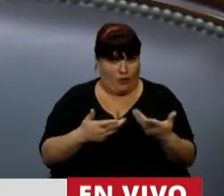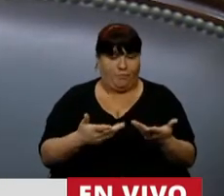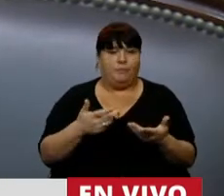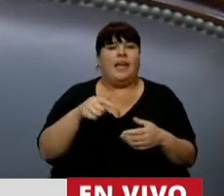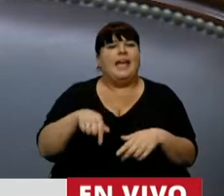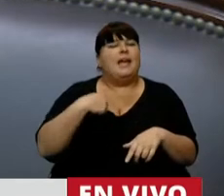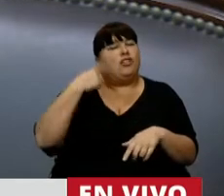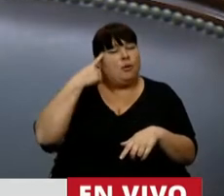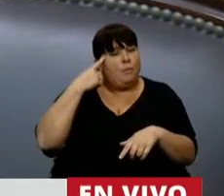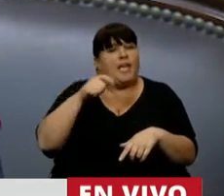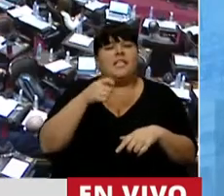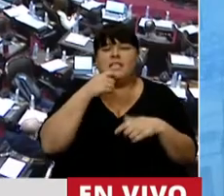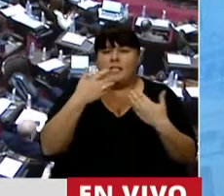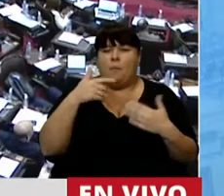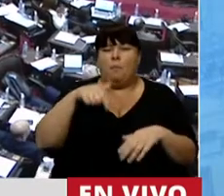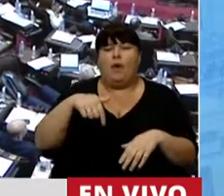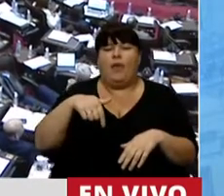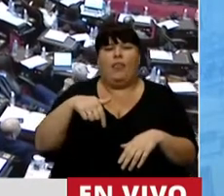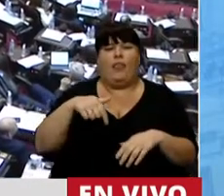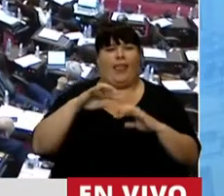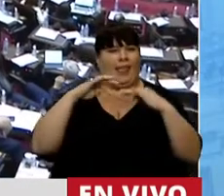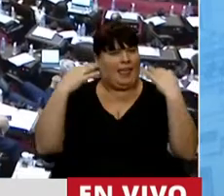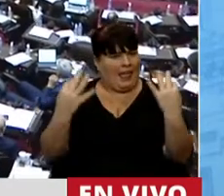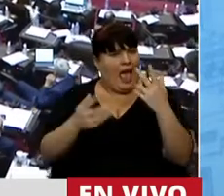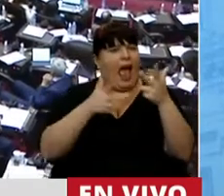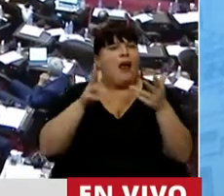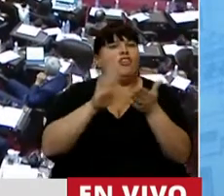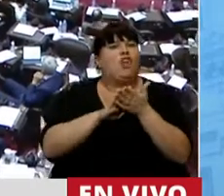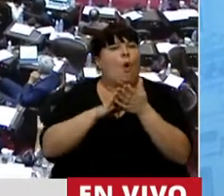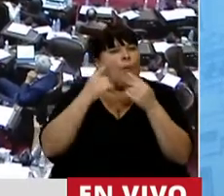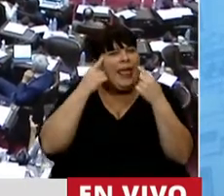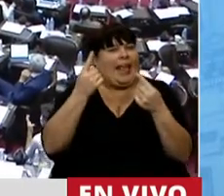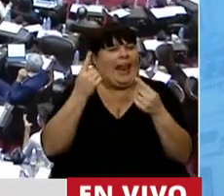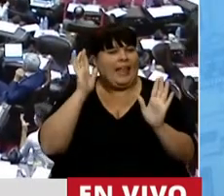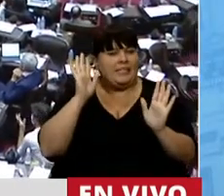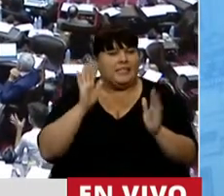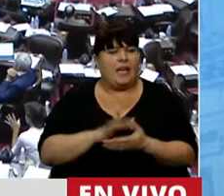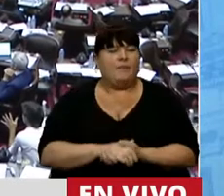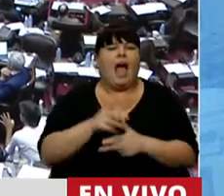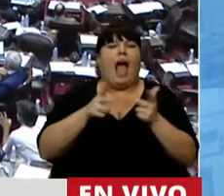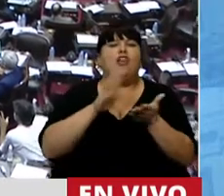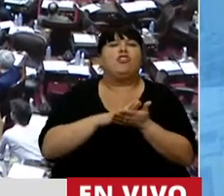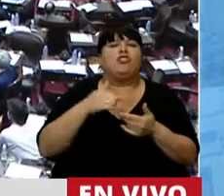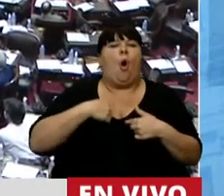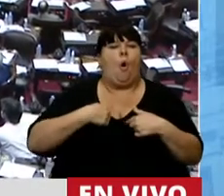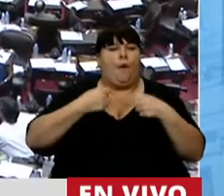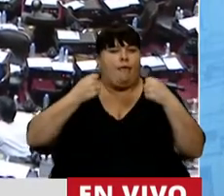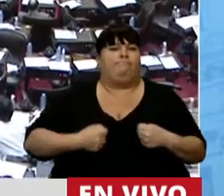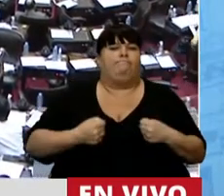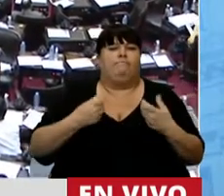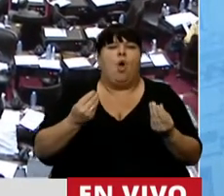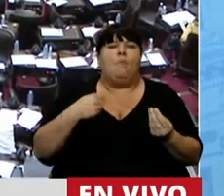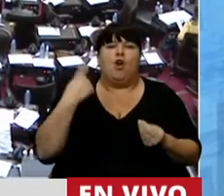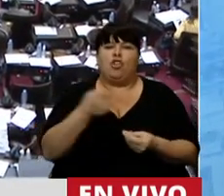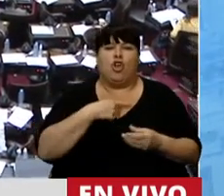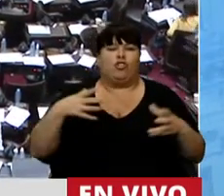Sí podemos en este recinto hablar de creencias, hablar de nuestras convicciones, porque